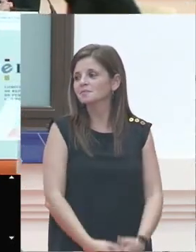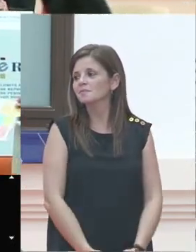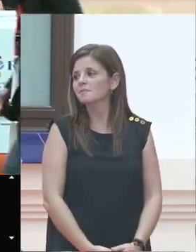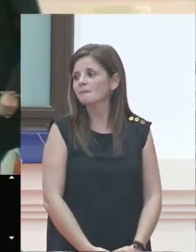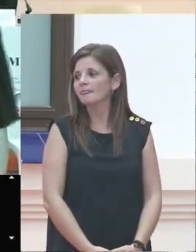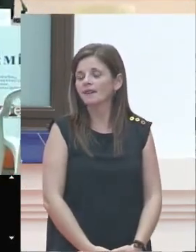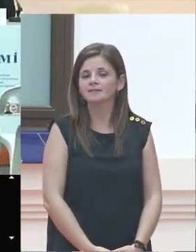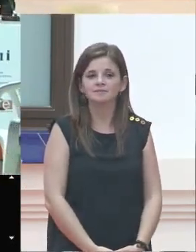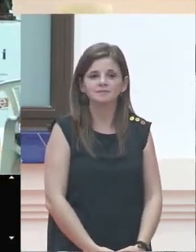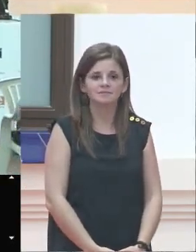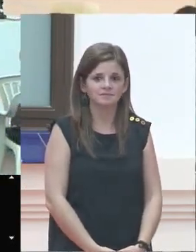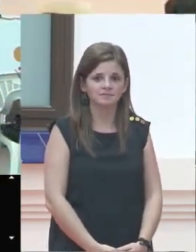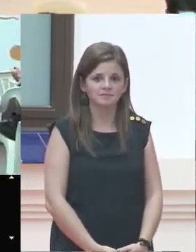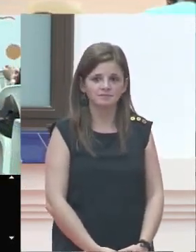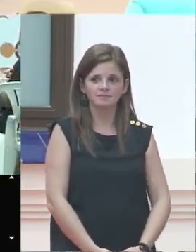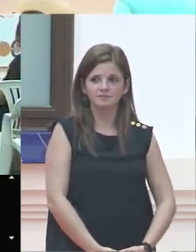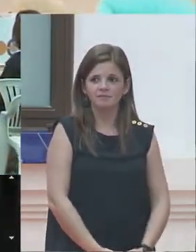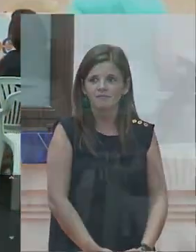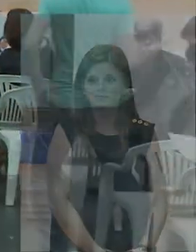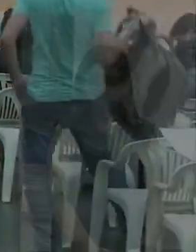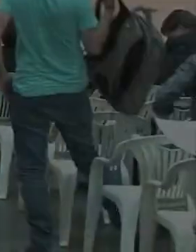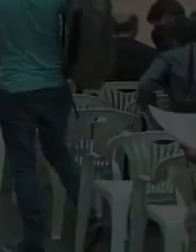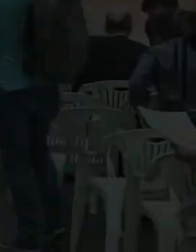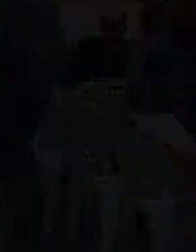Pues nada, si no hay muchas más preguntas por lo que veo, pues muchas gracias a todos por esta sesión.